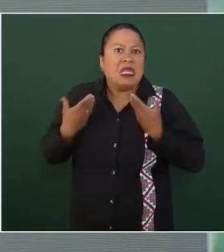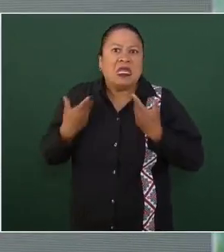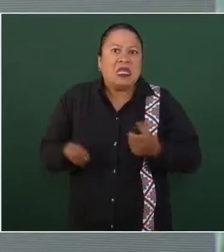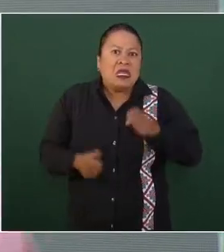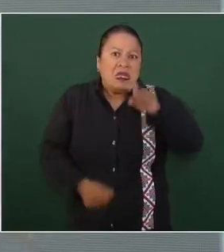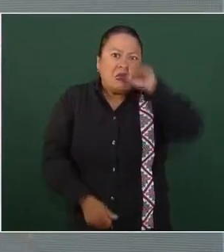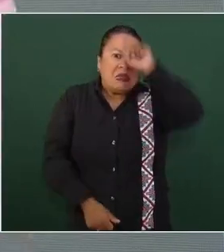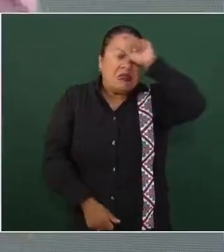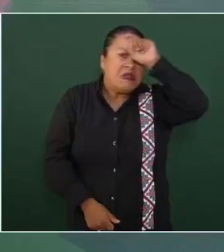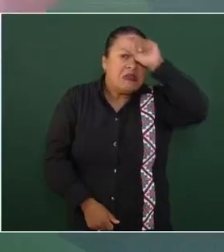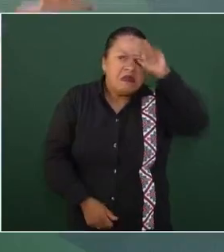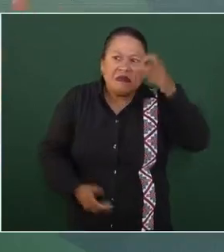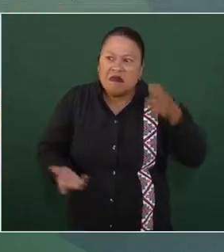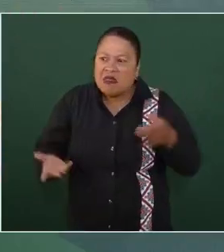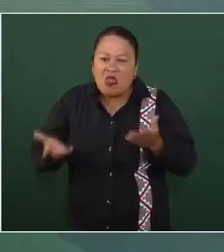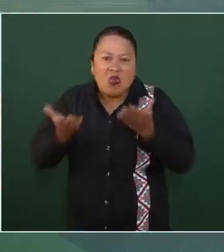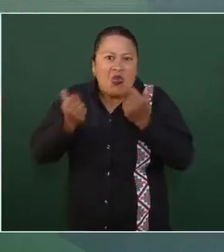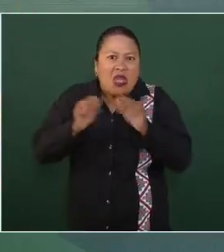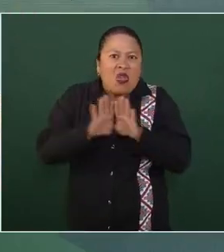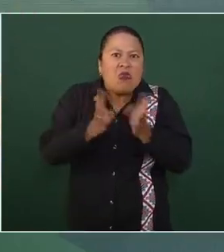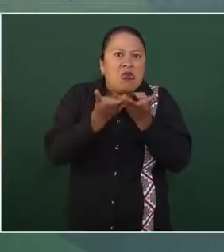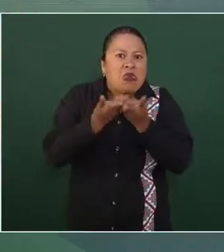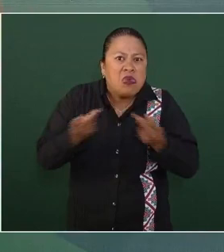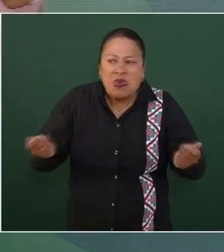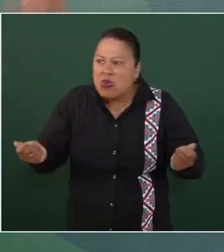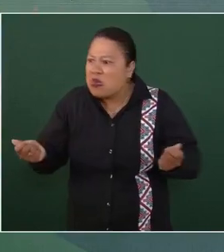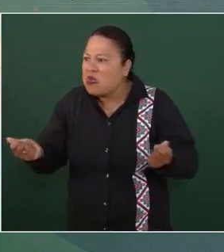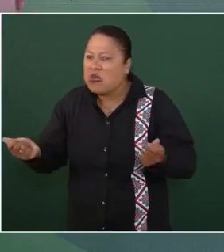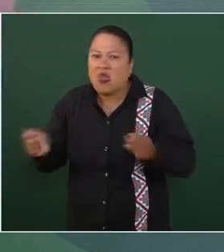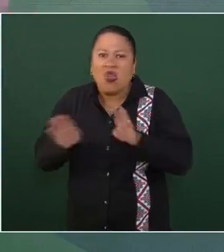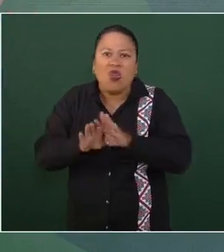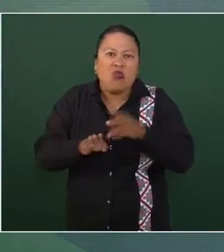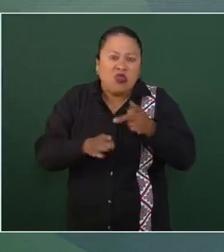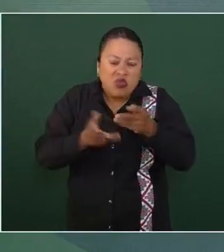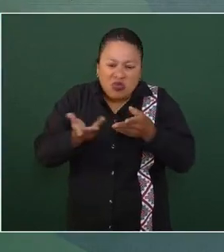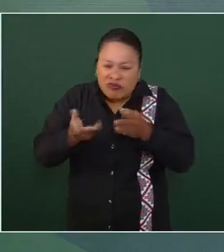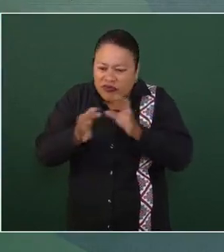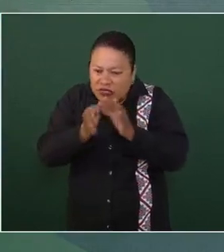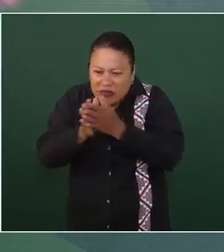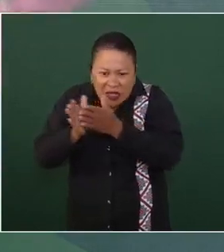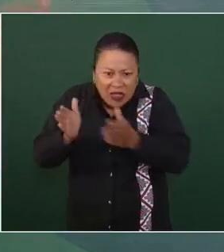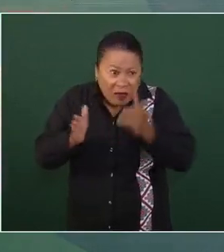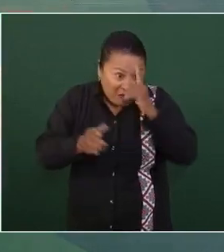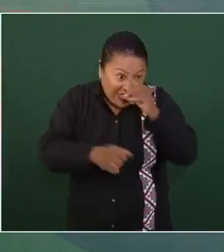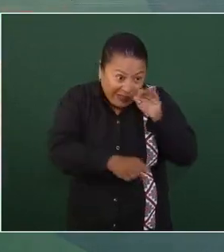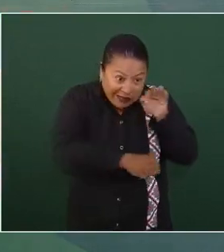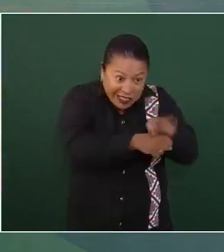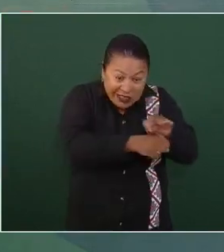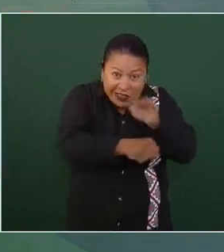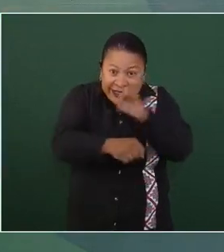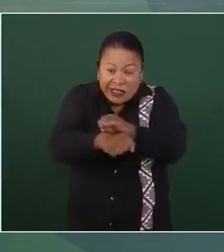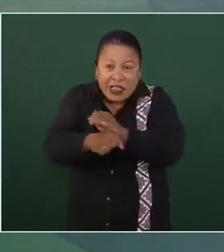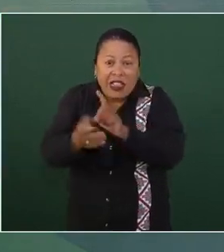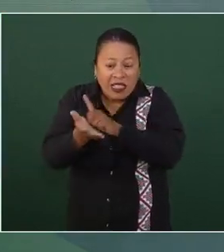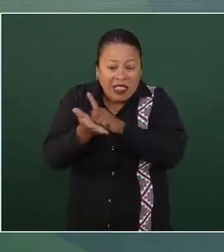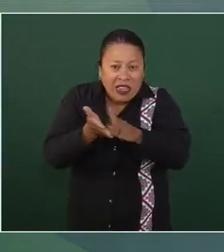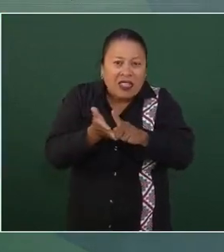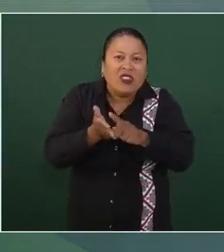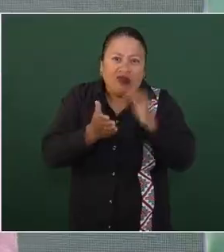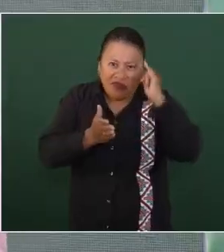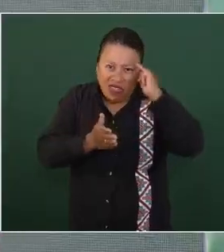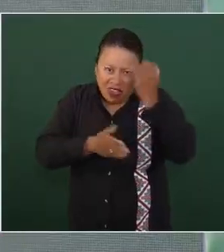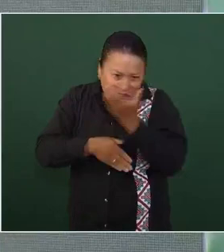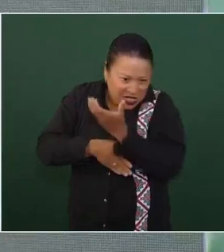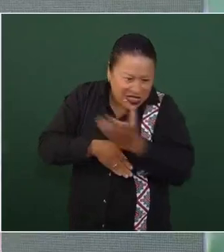no da solución al planteamiento de garantizar los derechos de los campesinos